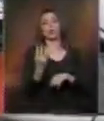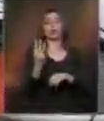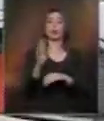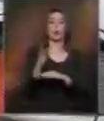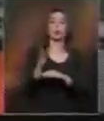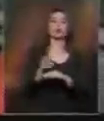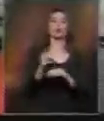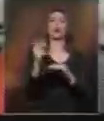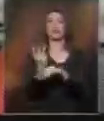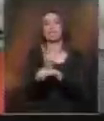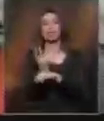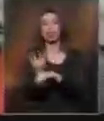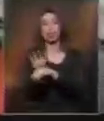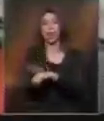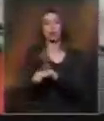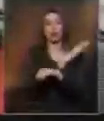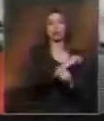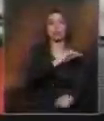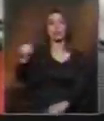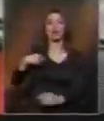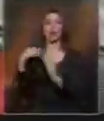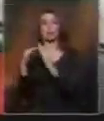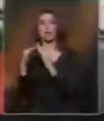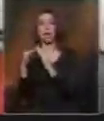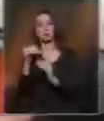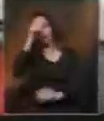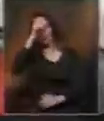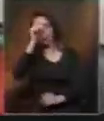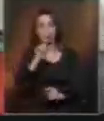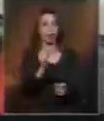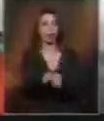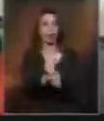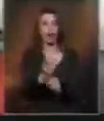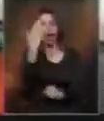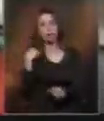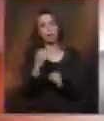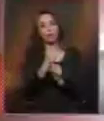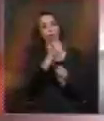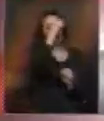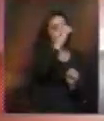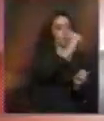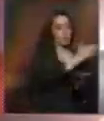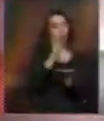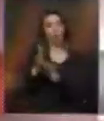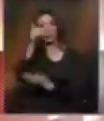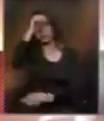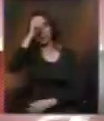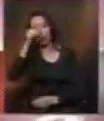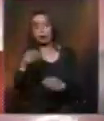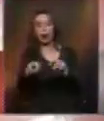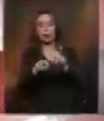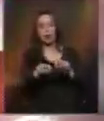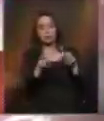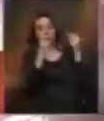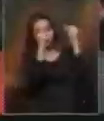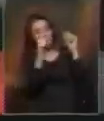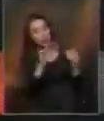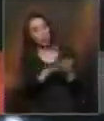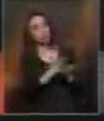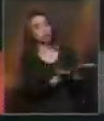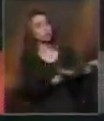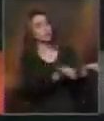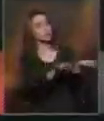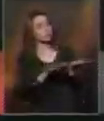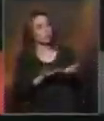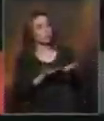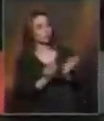antes más en mi casa. Yo los días domingos no trabajo. Antiguamente trabajaba el domingo. Los pasajeros pueden evaluar la calidad del servicio